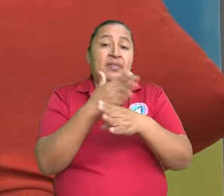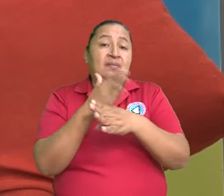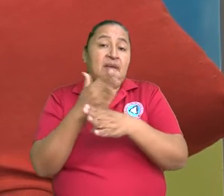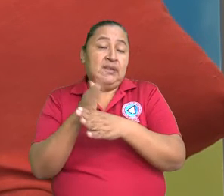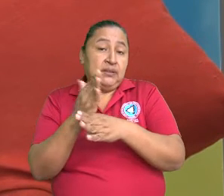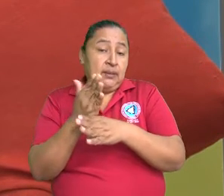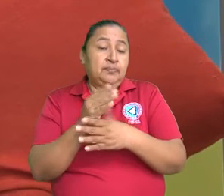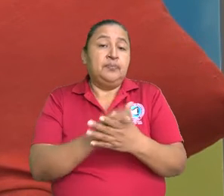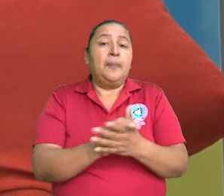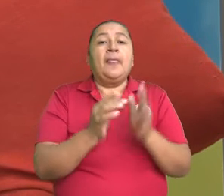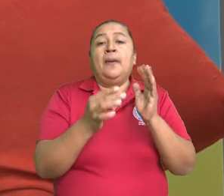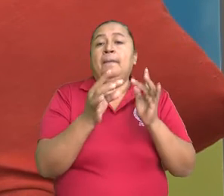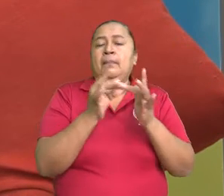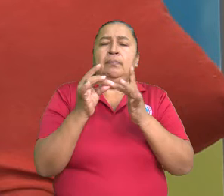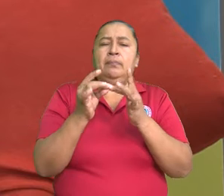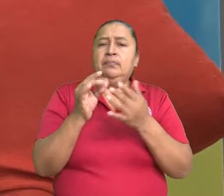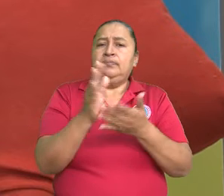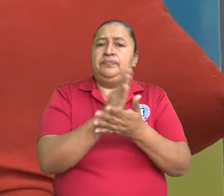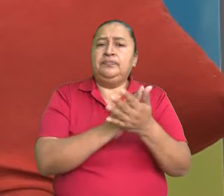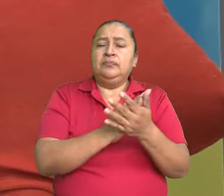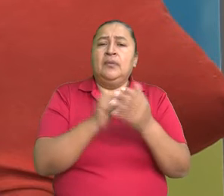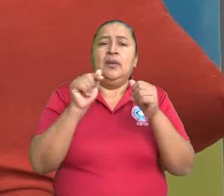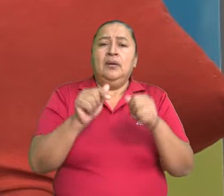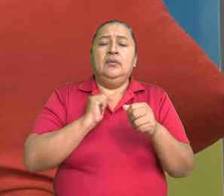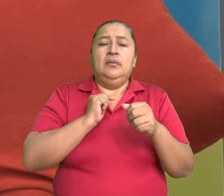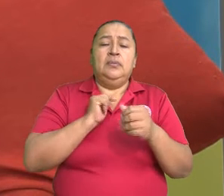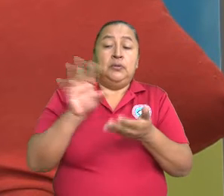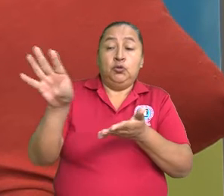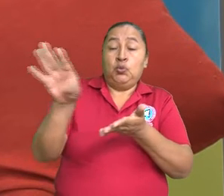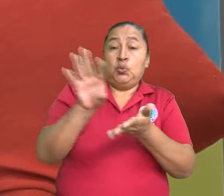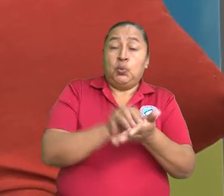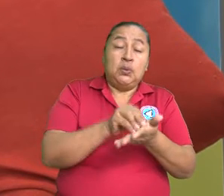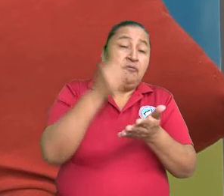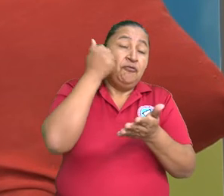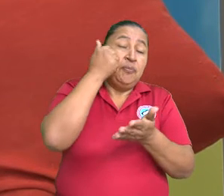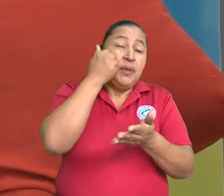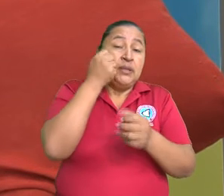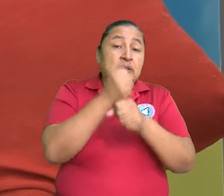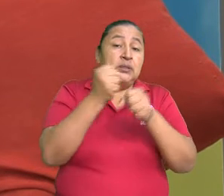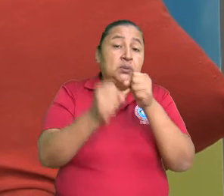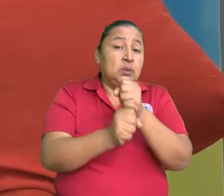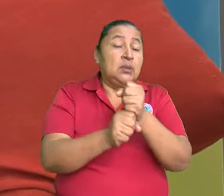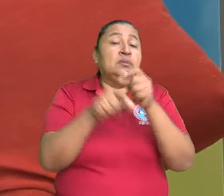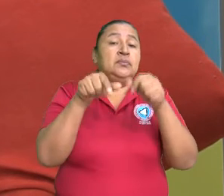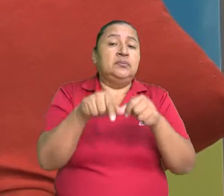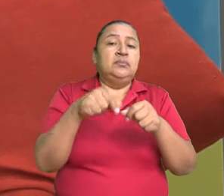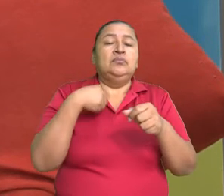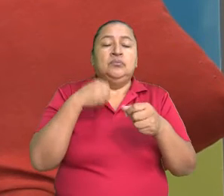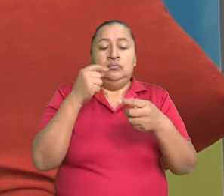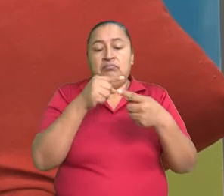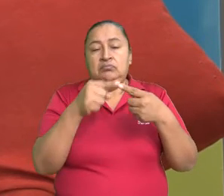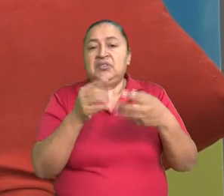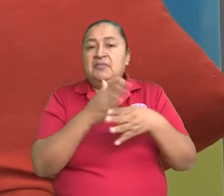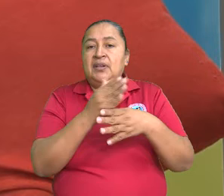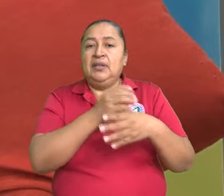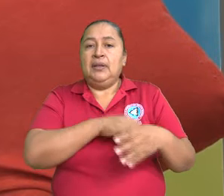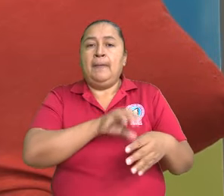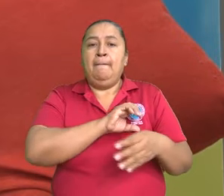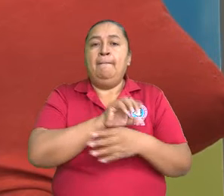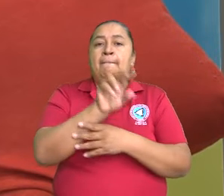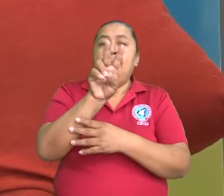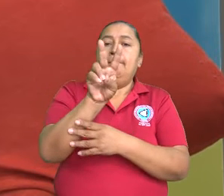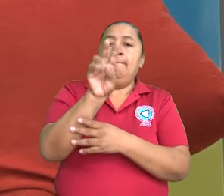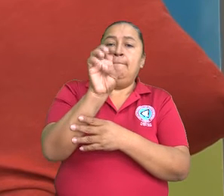otras. Especificando más en la parte de la infección de transmisión sexual, pues nosotros la vamos a caracterizar como